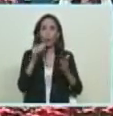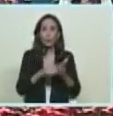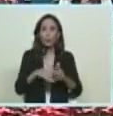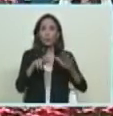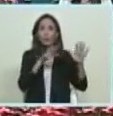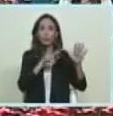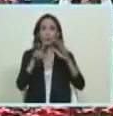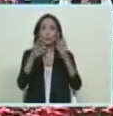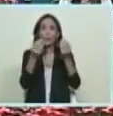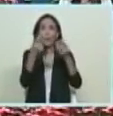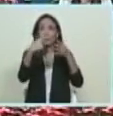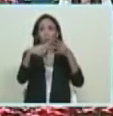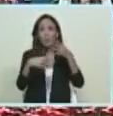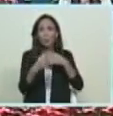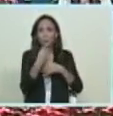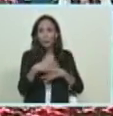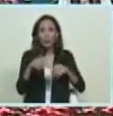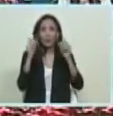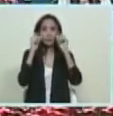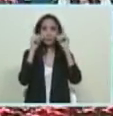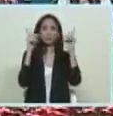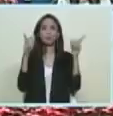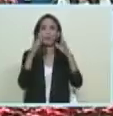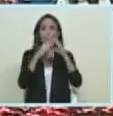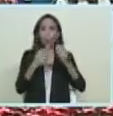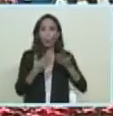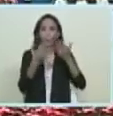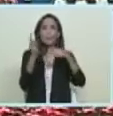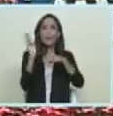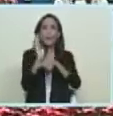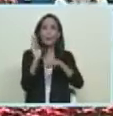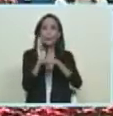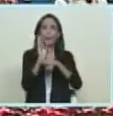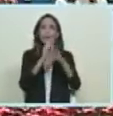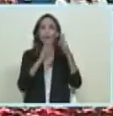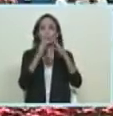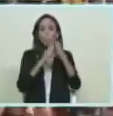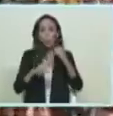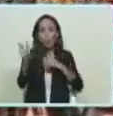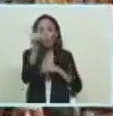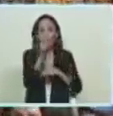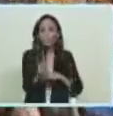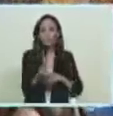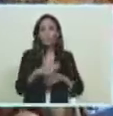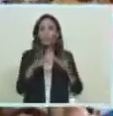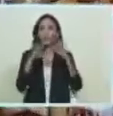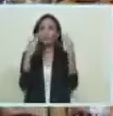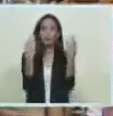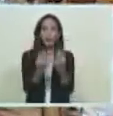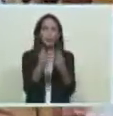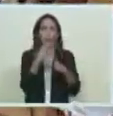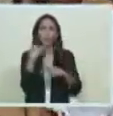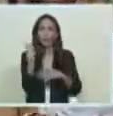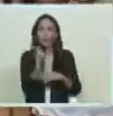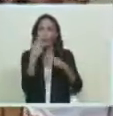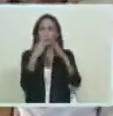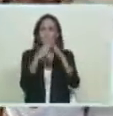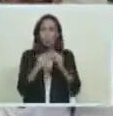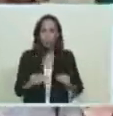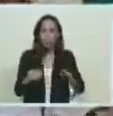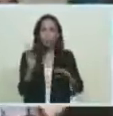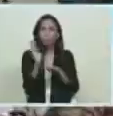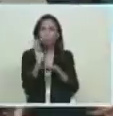es milagro, sorpresa para proteger al pueblo venezolano, a la familia, a la juventud